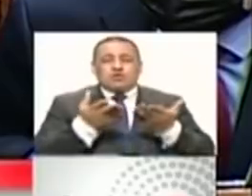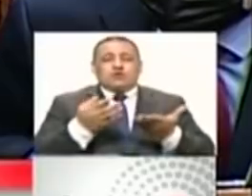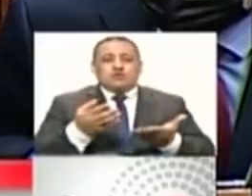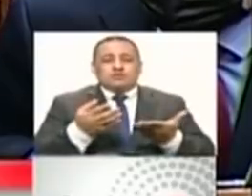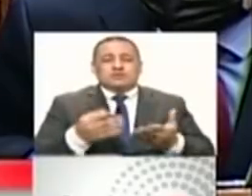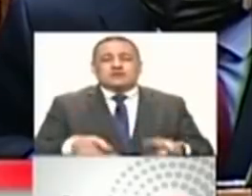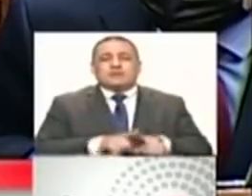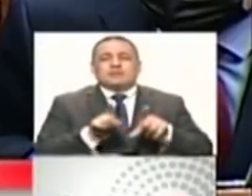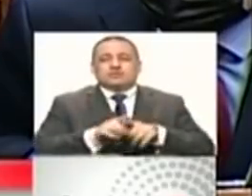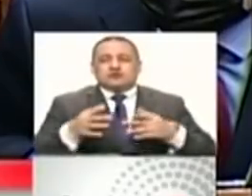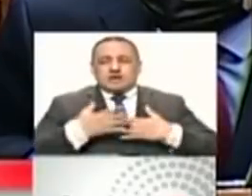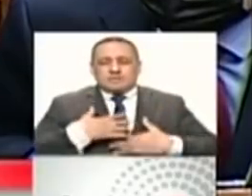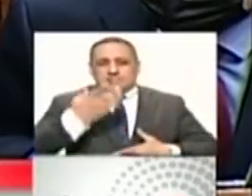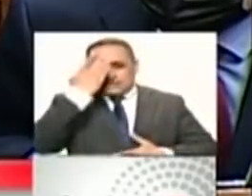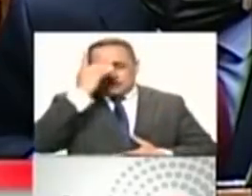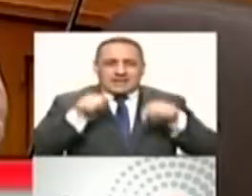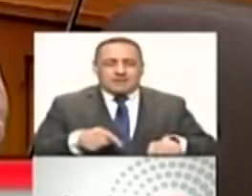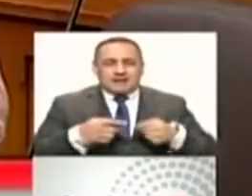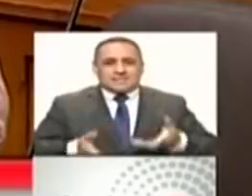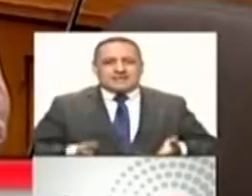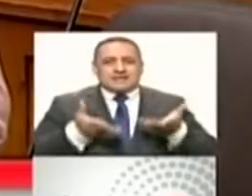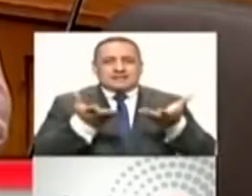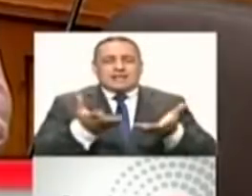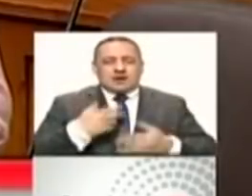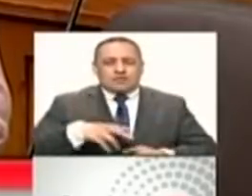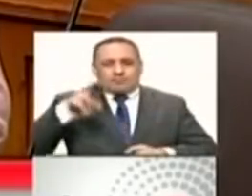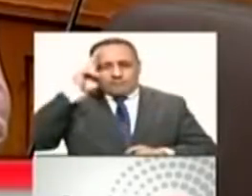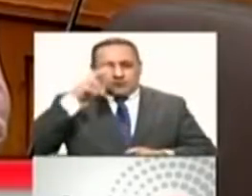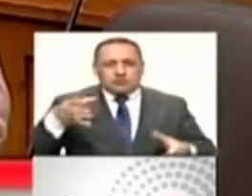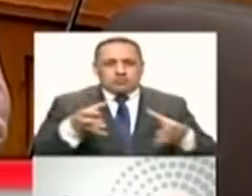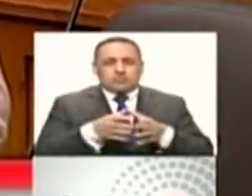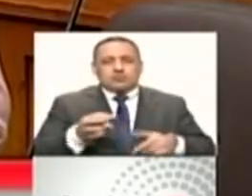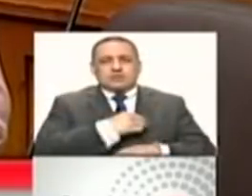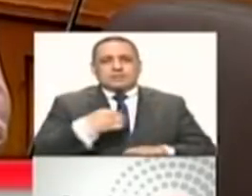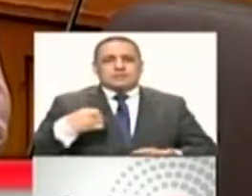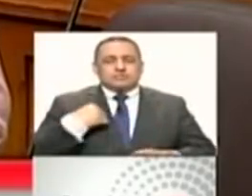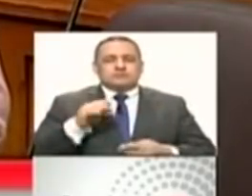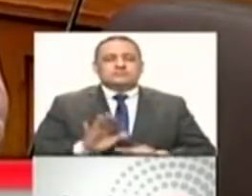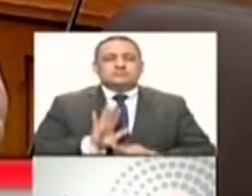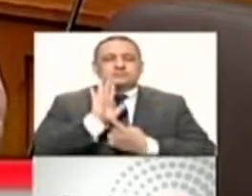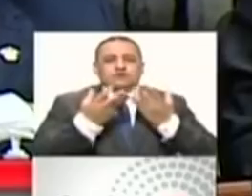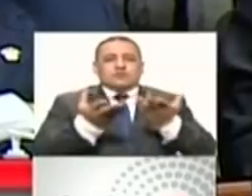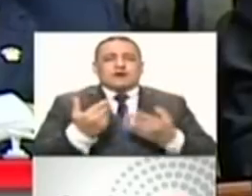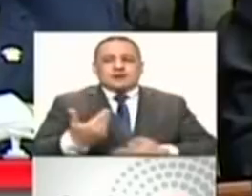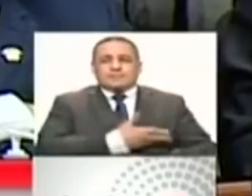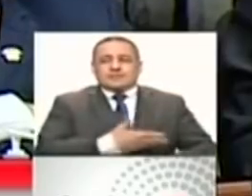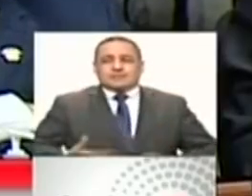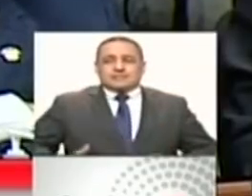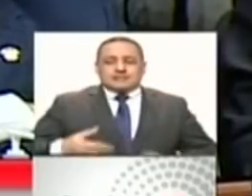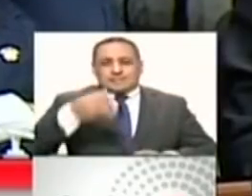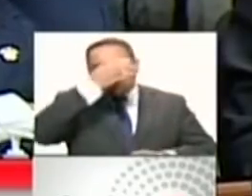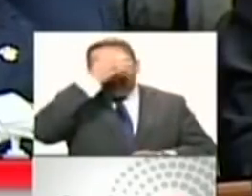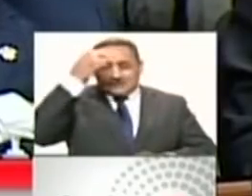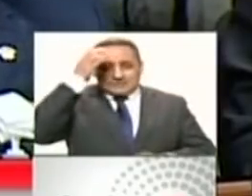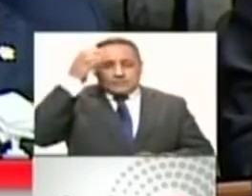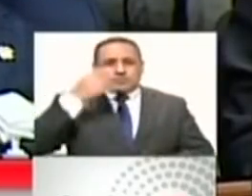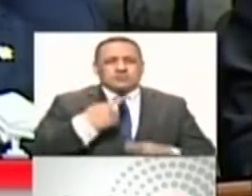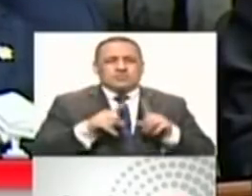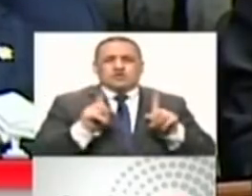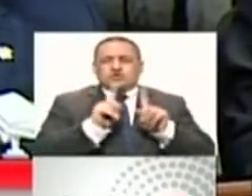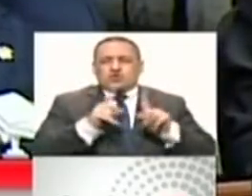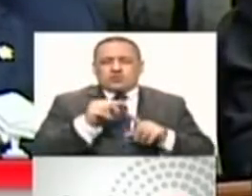de la crítica por los vacíos, las falencias, la falta de argumentación en el cómo de la